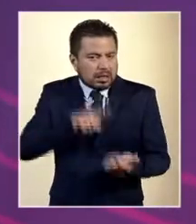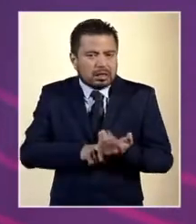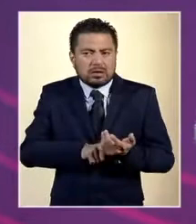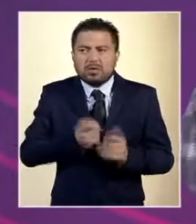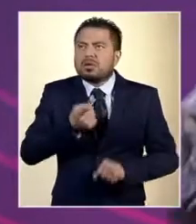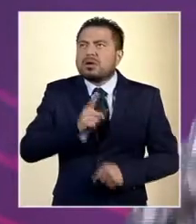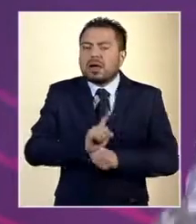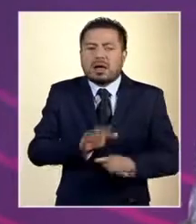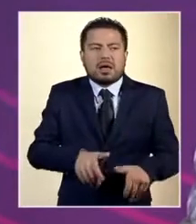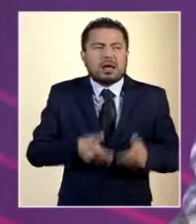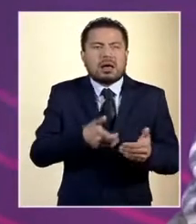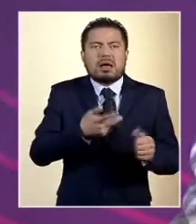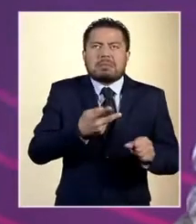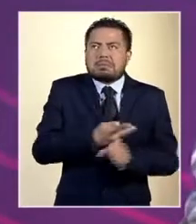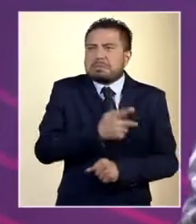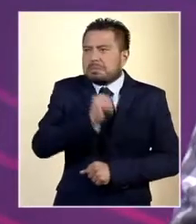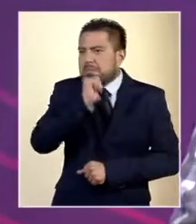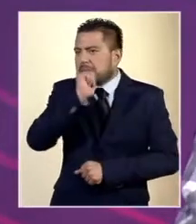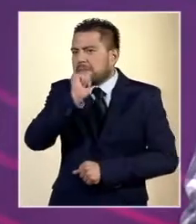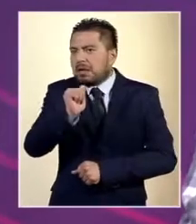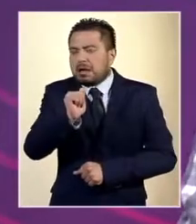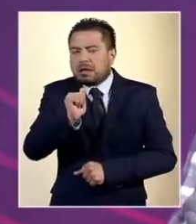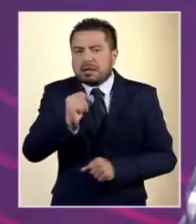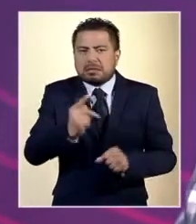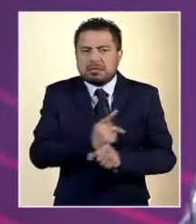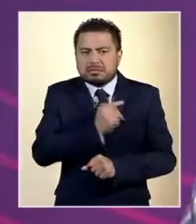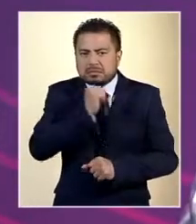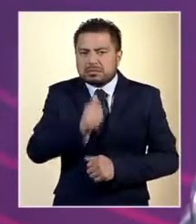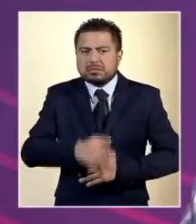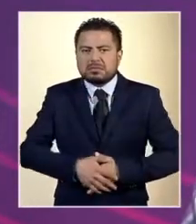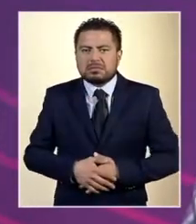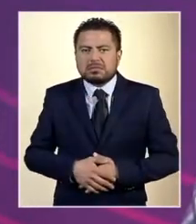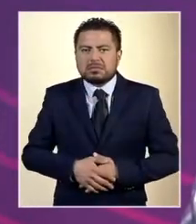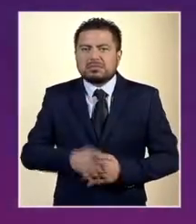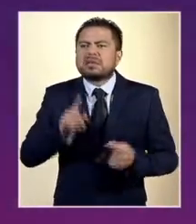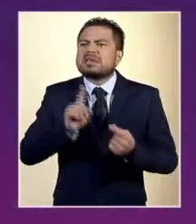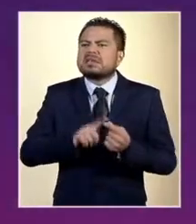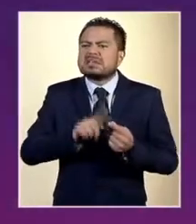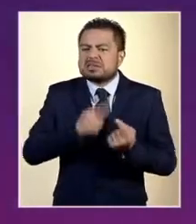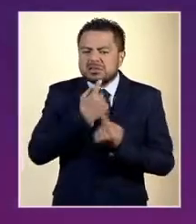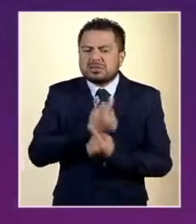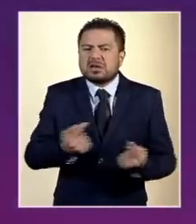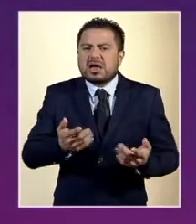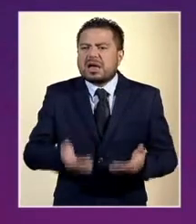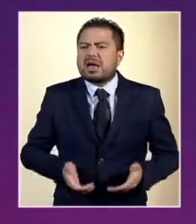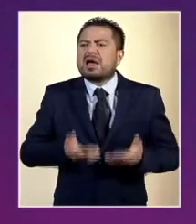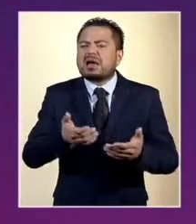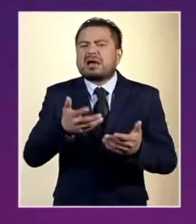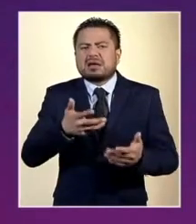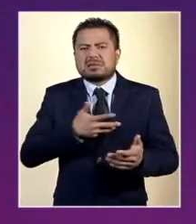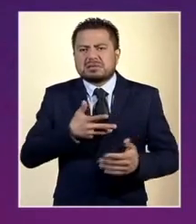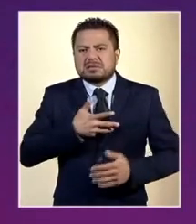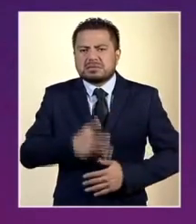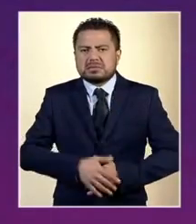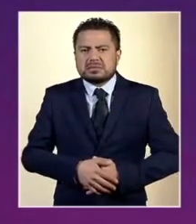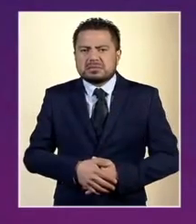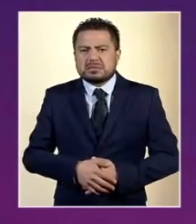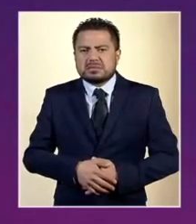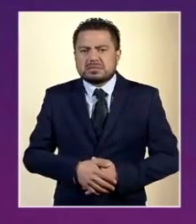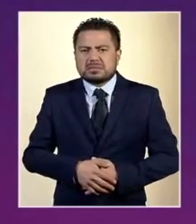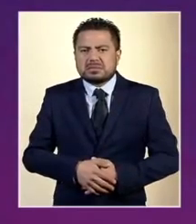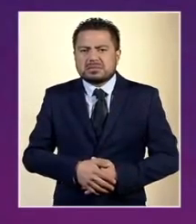un día estás en la calle y no pasó absolutamente nada. ¿Quiénes son los niños que están en las calles?